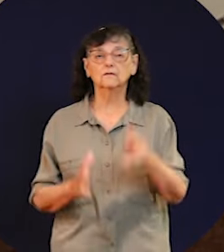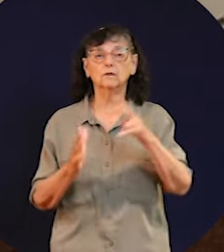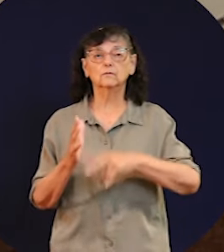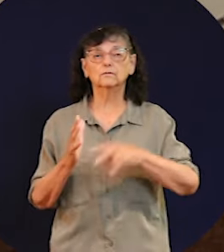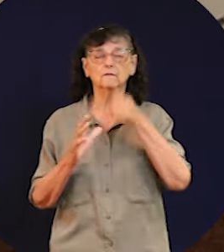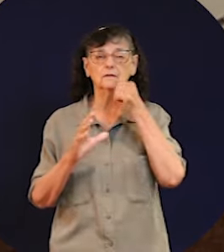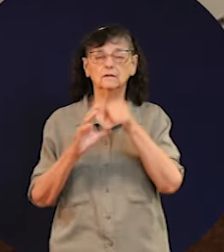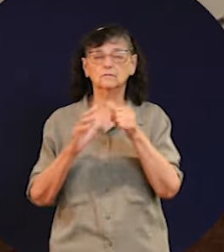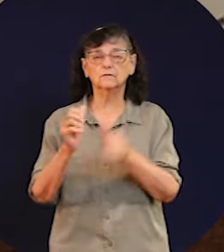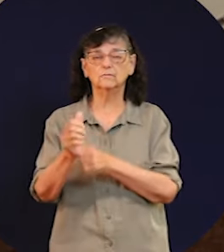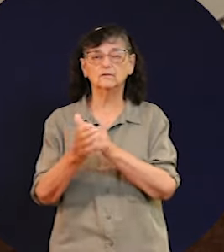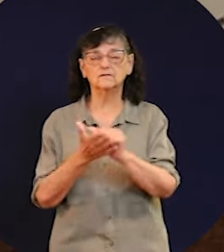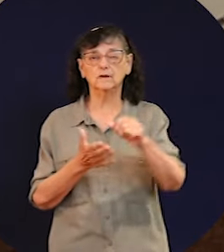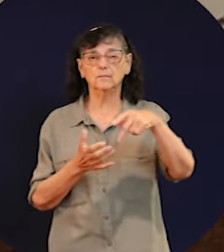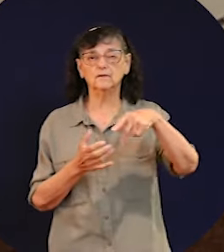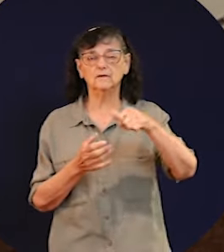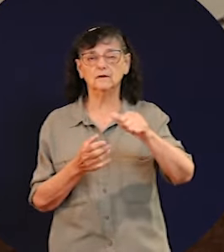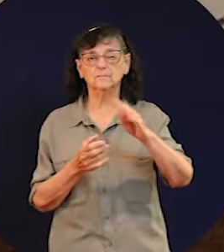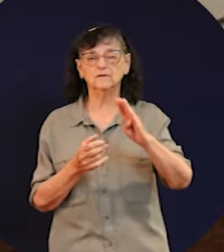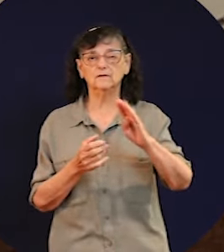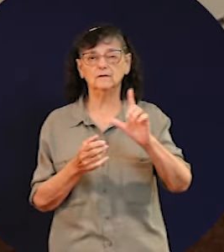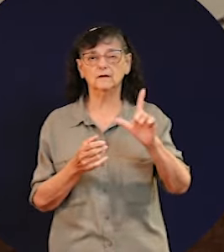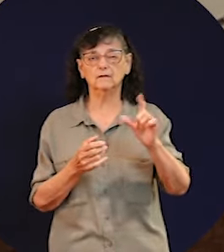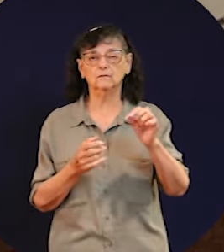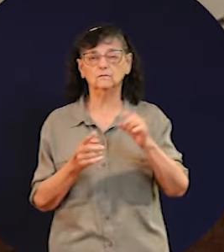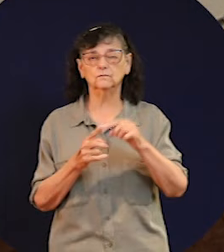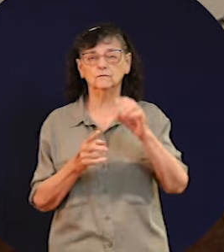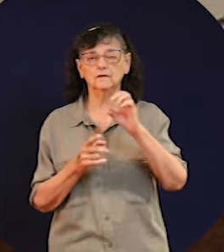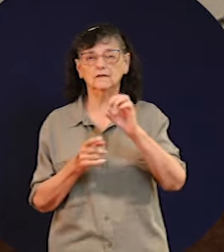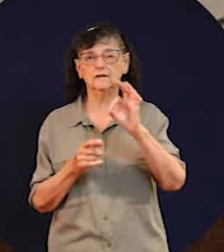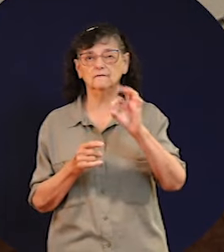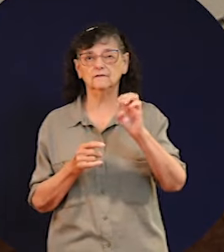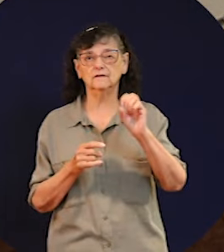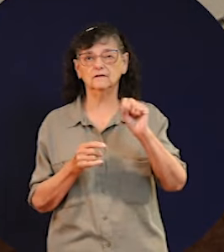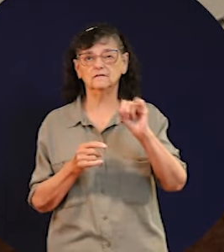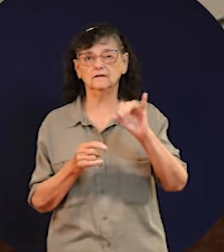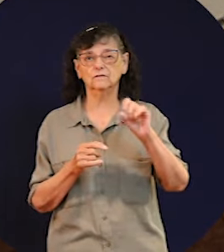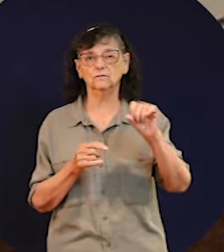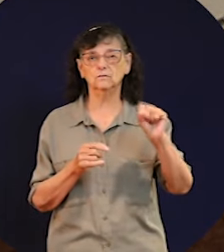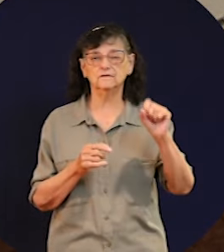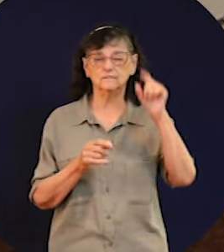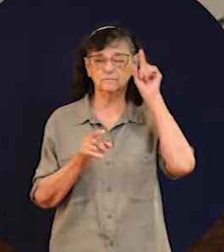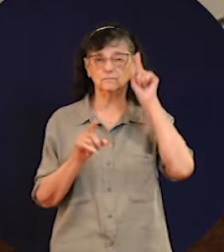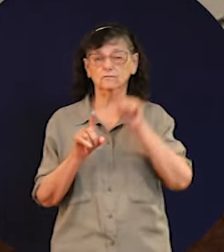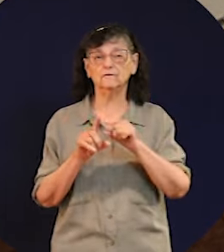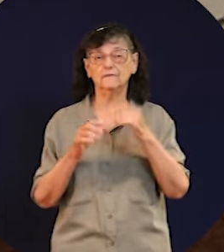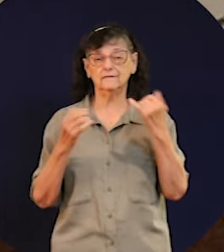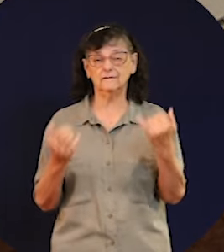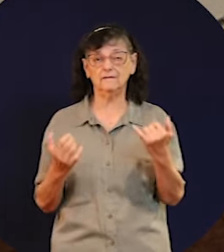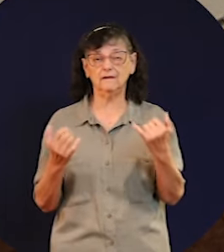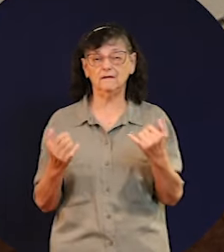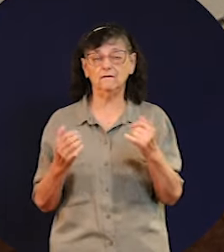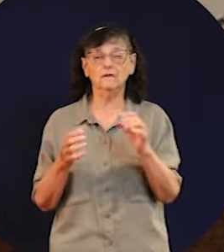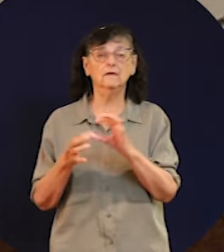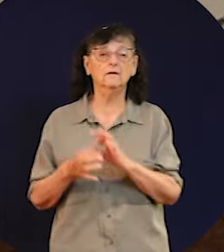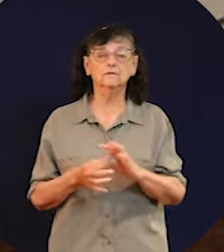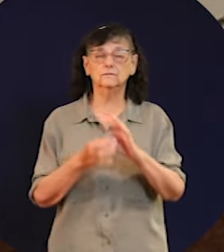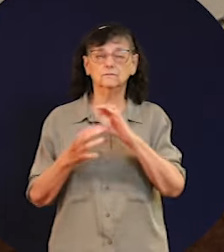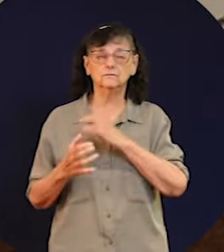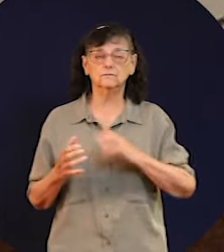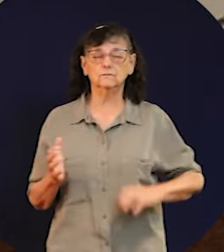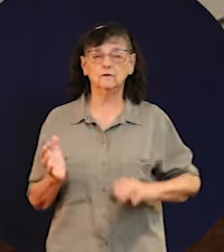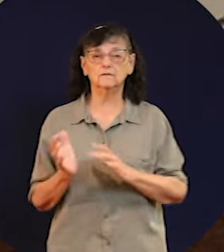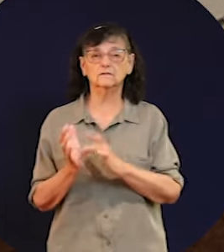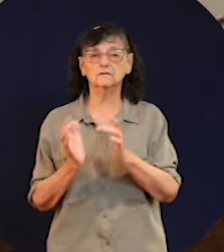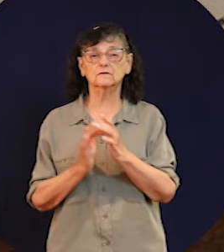Lectura de la carta del apóstol San Pablo a los Efesios. Hermanos, ahora unidos a Cristo